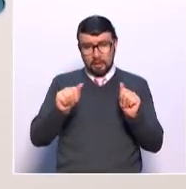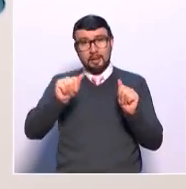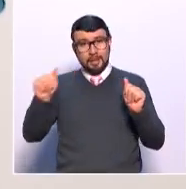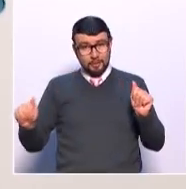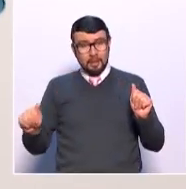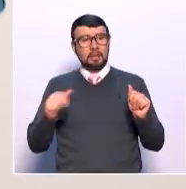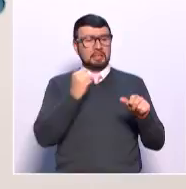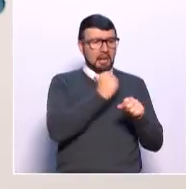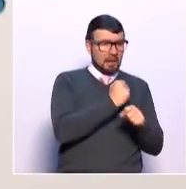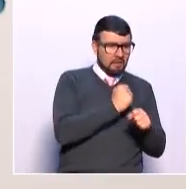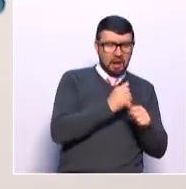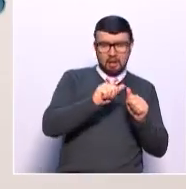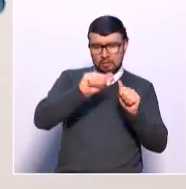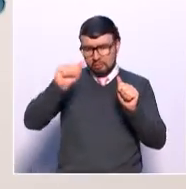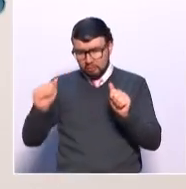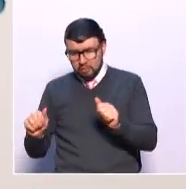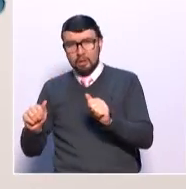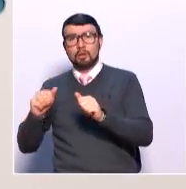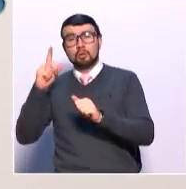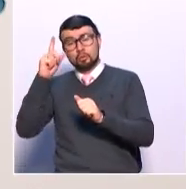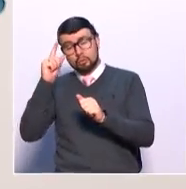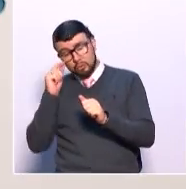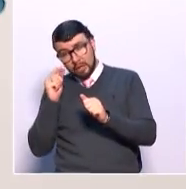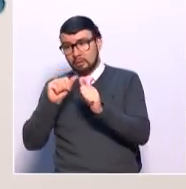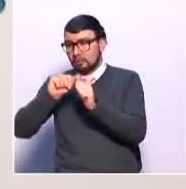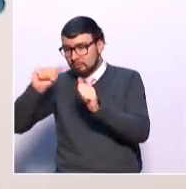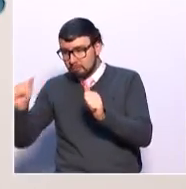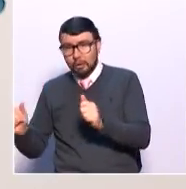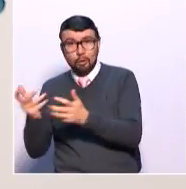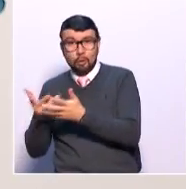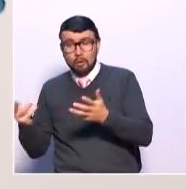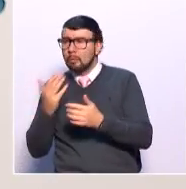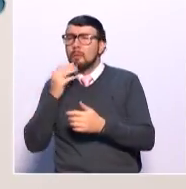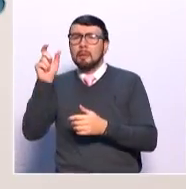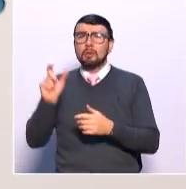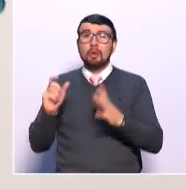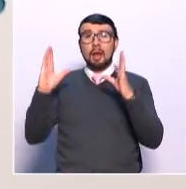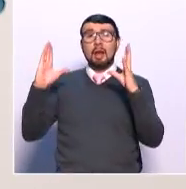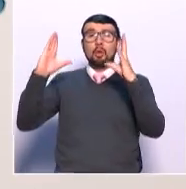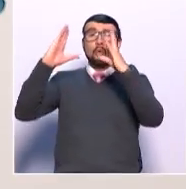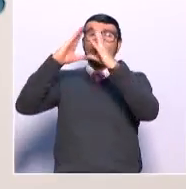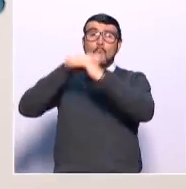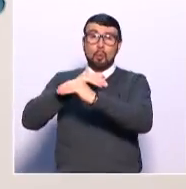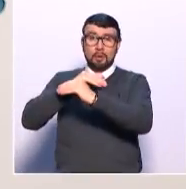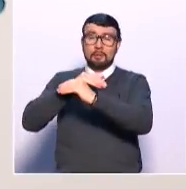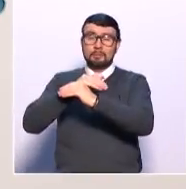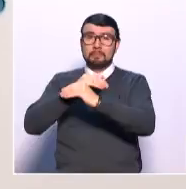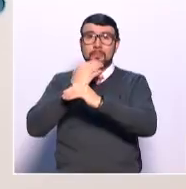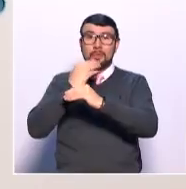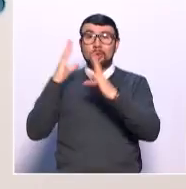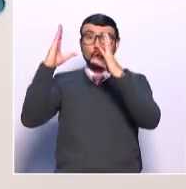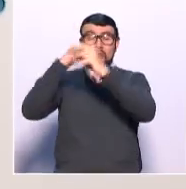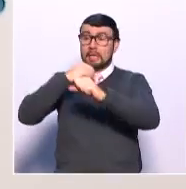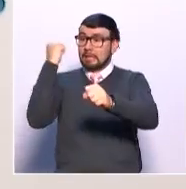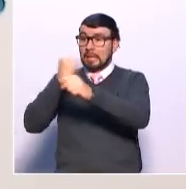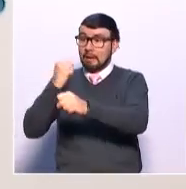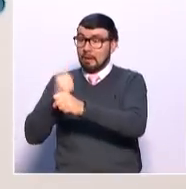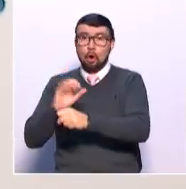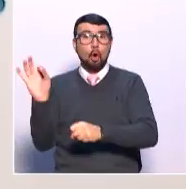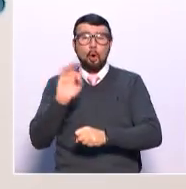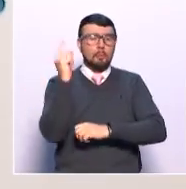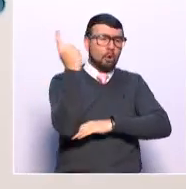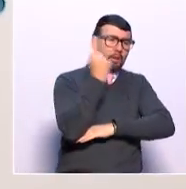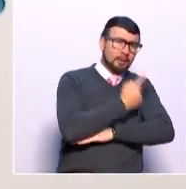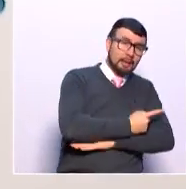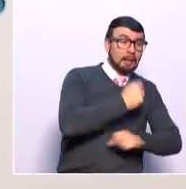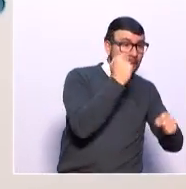tiene el ser humano cuando una persona por ejemplo invierte el sueño trabaja de noche y duerme de día o cuando una persona como ella